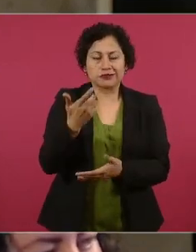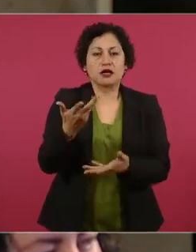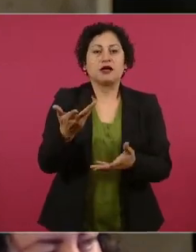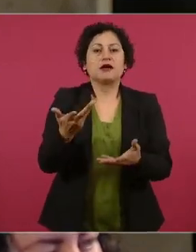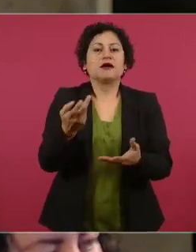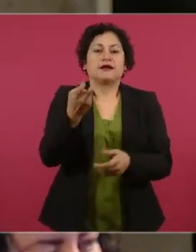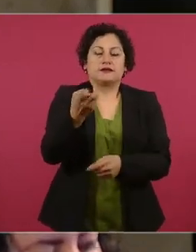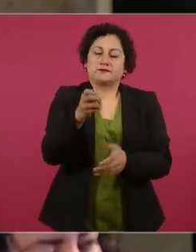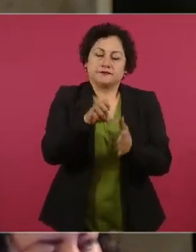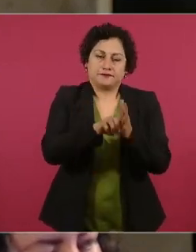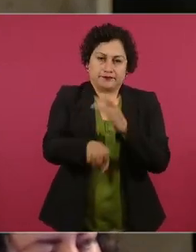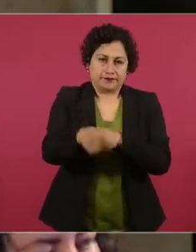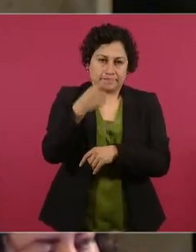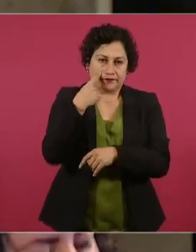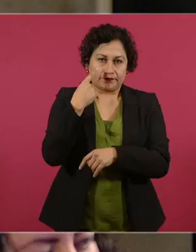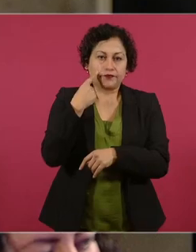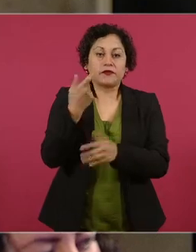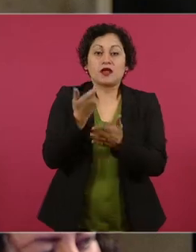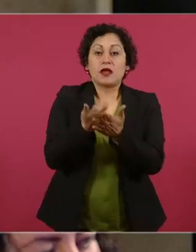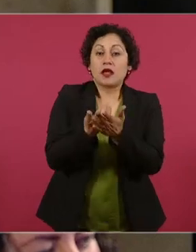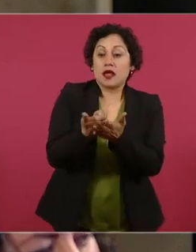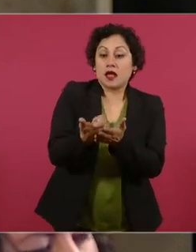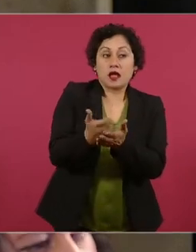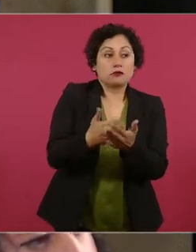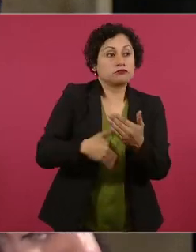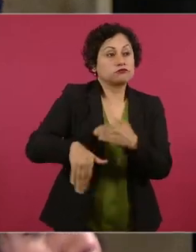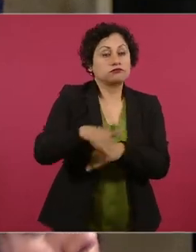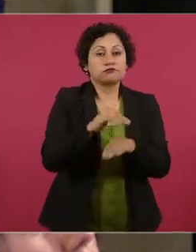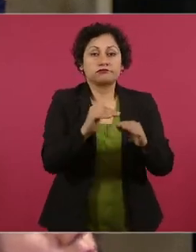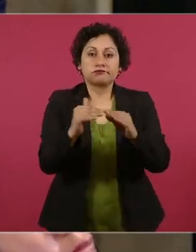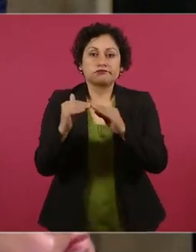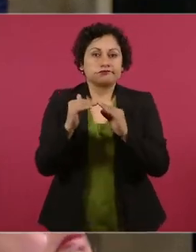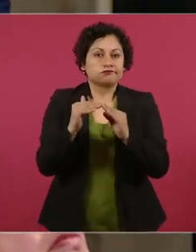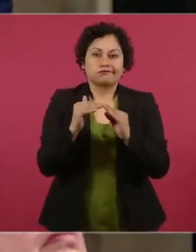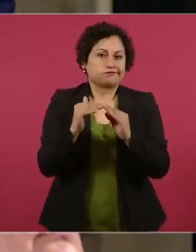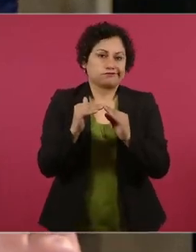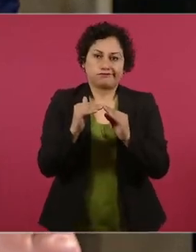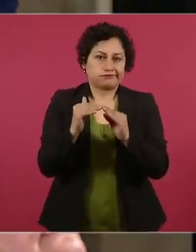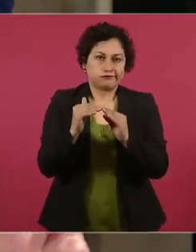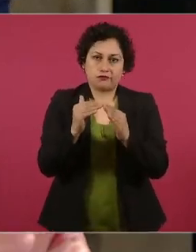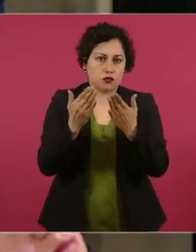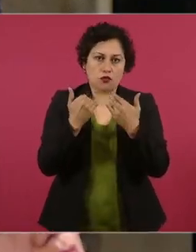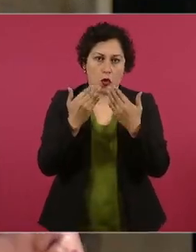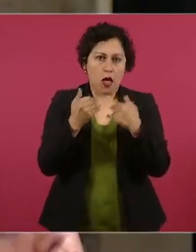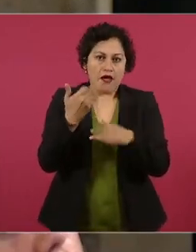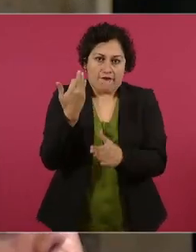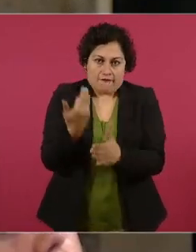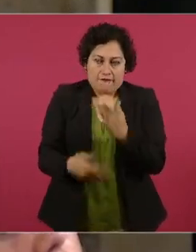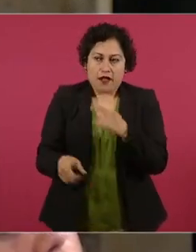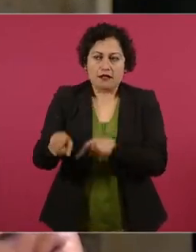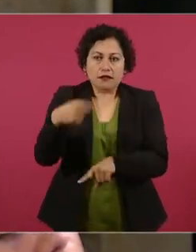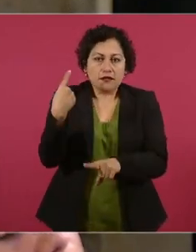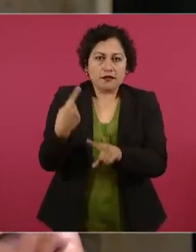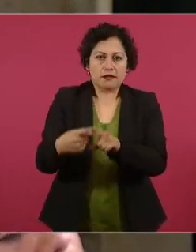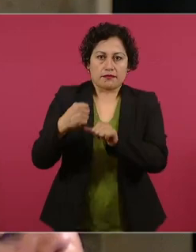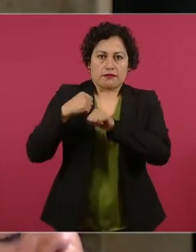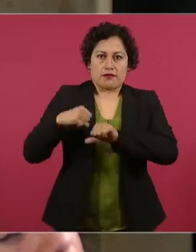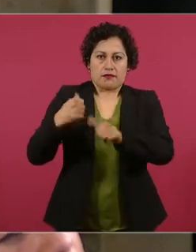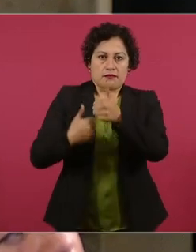hablamos del salario base, no está regulado por el salario mínimo de los funcionarios de los mandos medios, porque ellos siguen